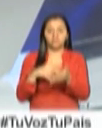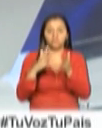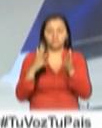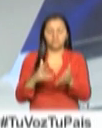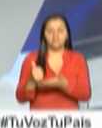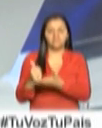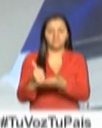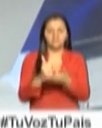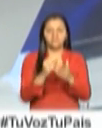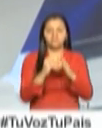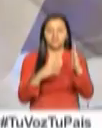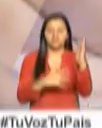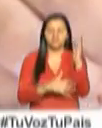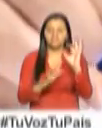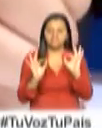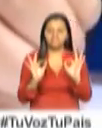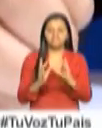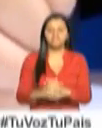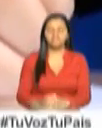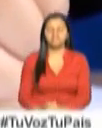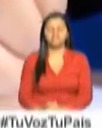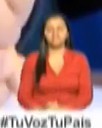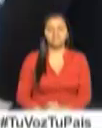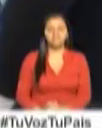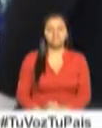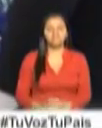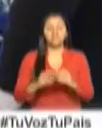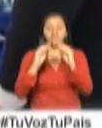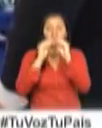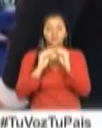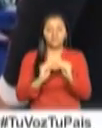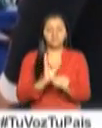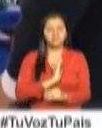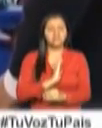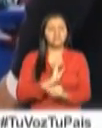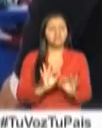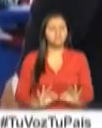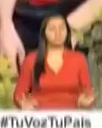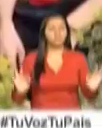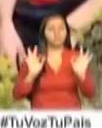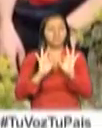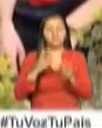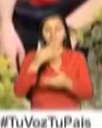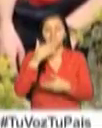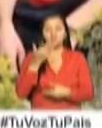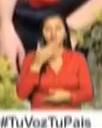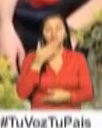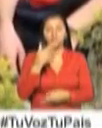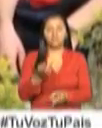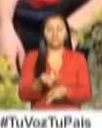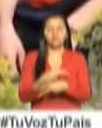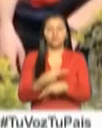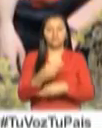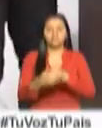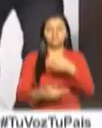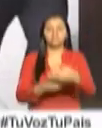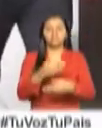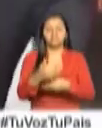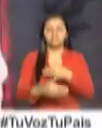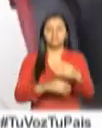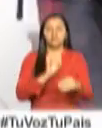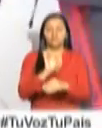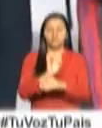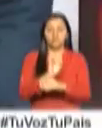este proyecto. La formación técnica es fundamental para mejorar la productividad en el país. En